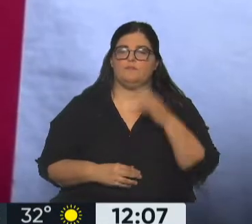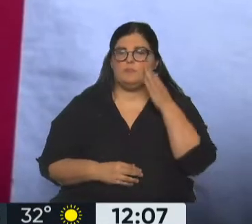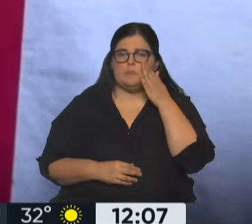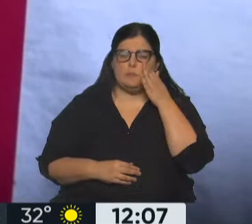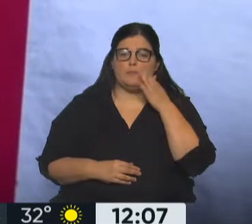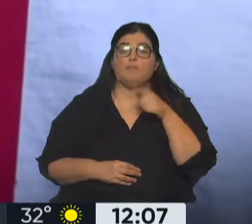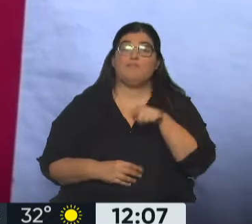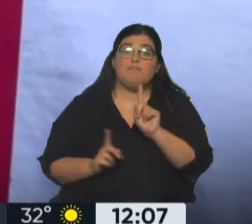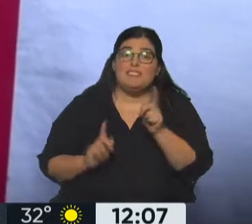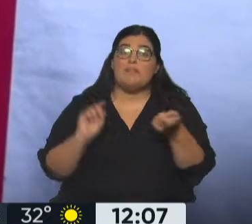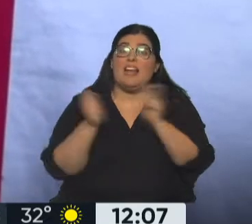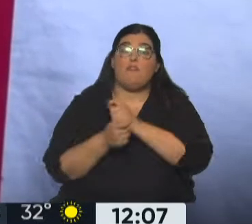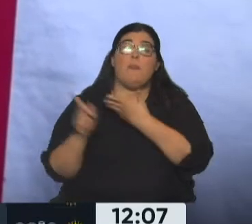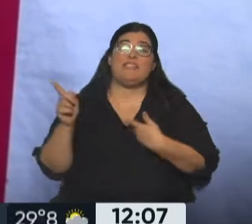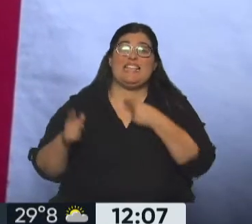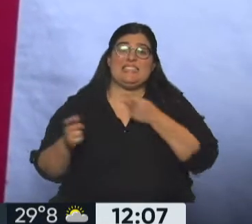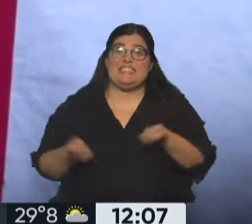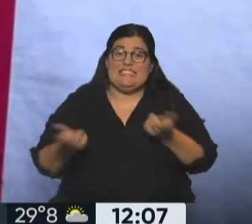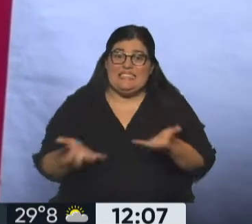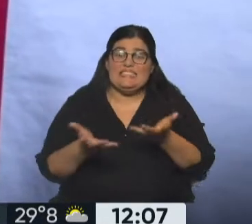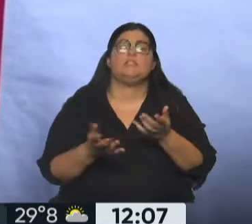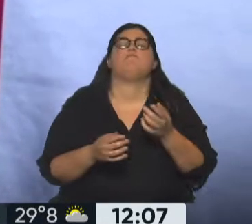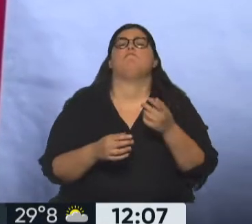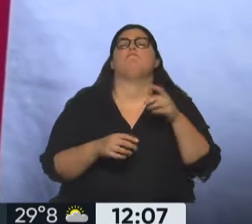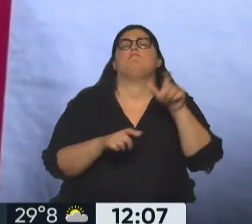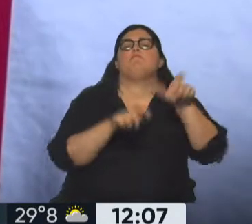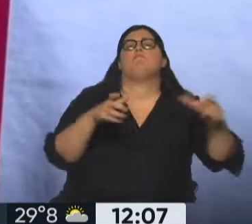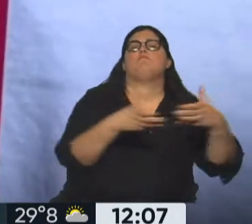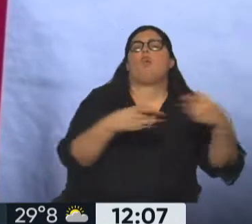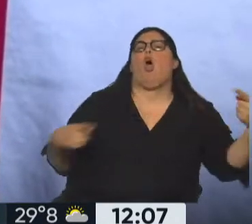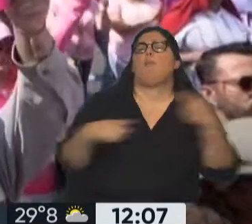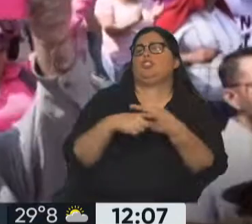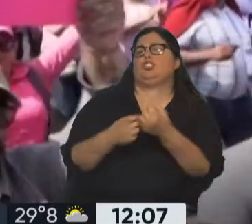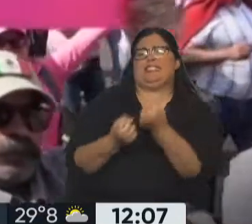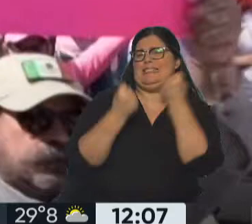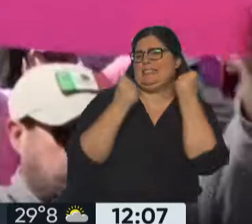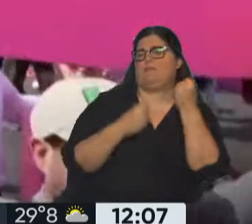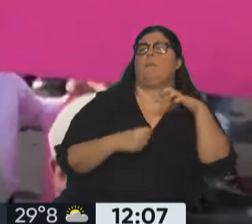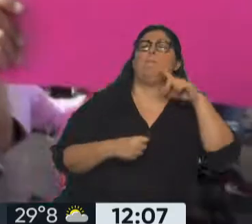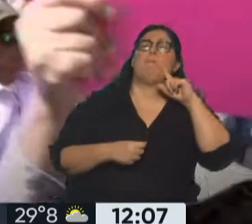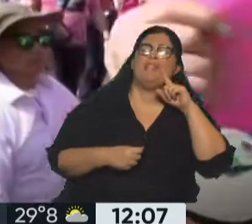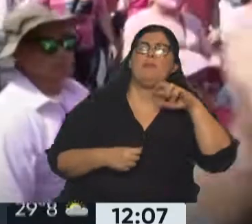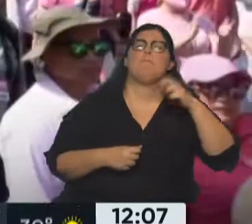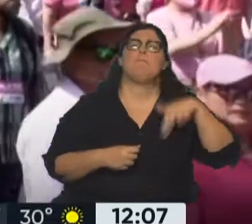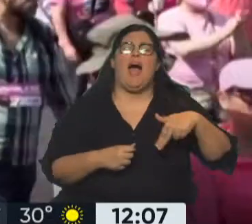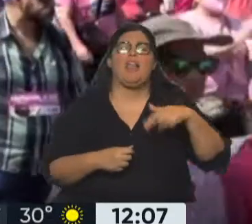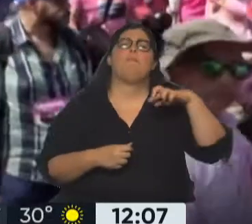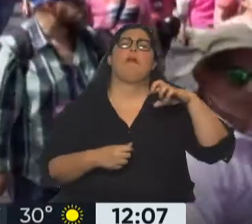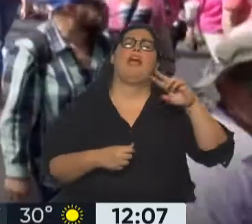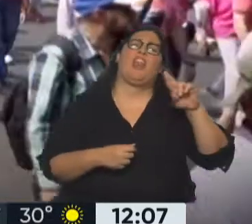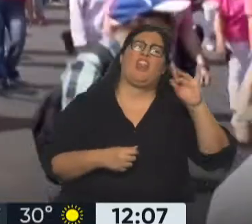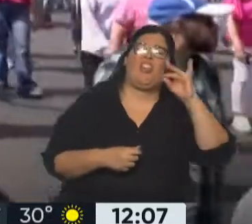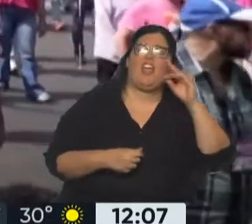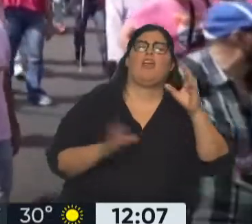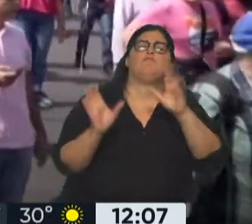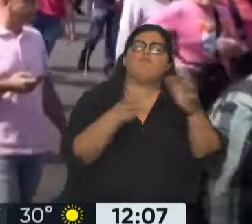La reforma impulsada por AMLO genera resistencia en la oposición, encabezada por el PRI, el PAN, el PRD y en diferentes